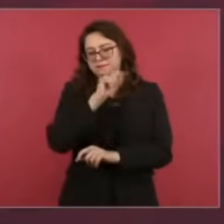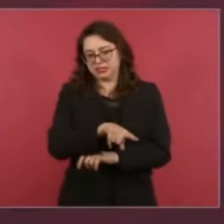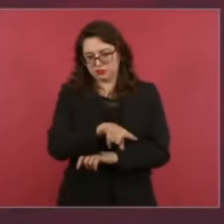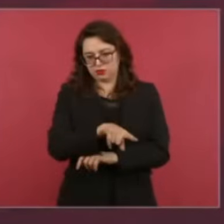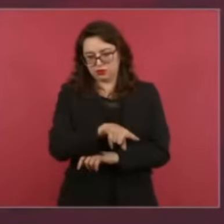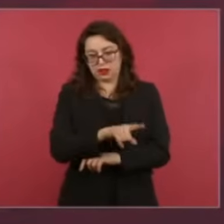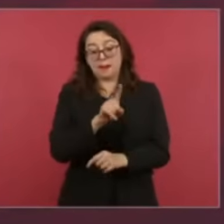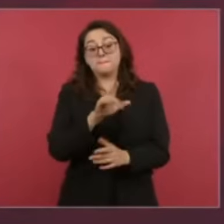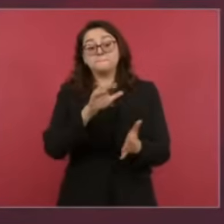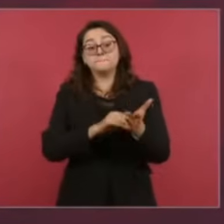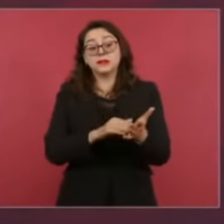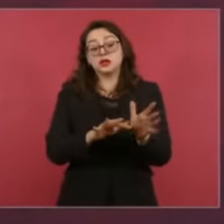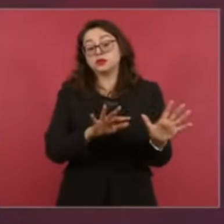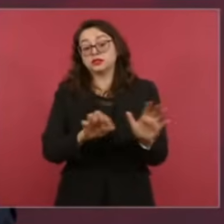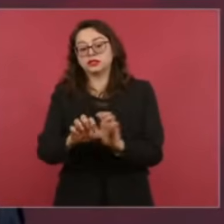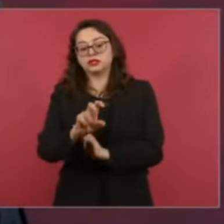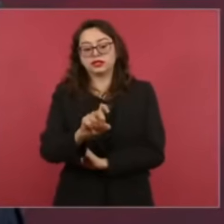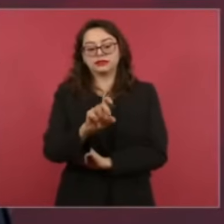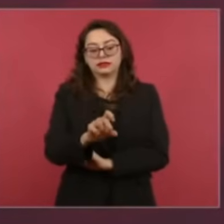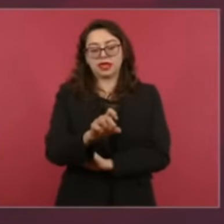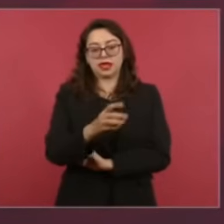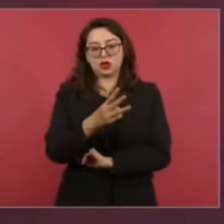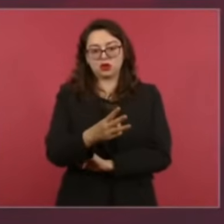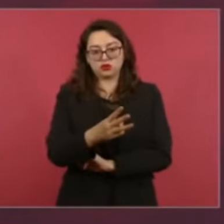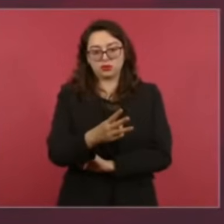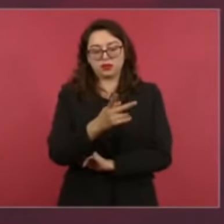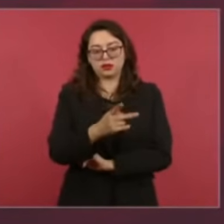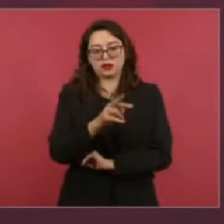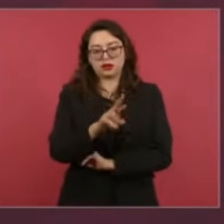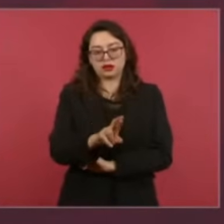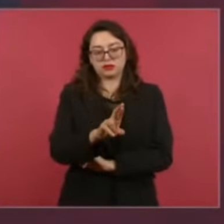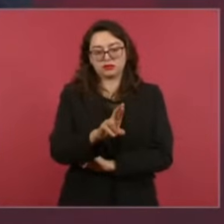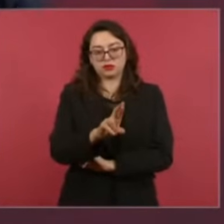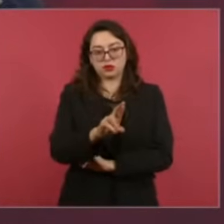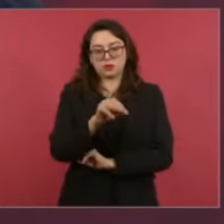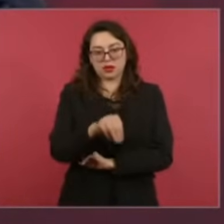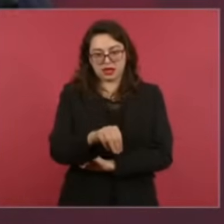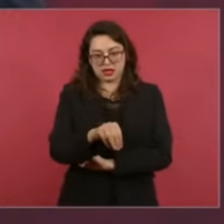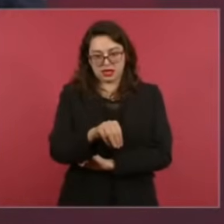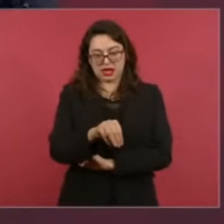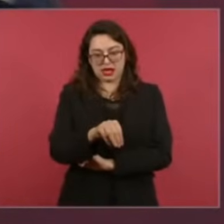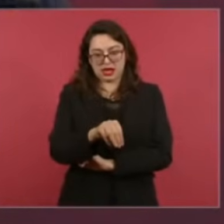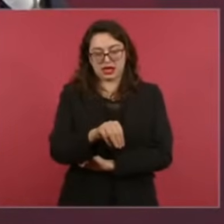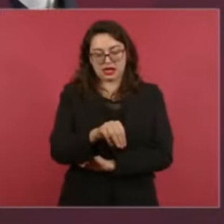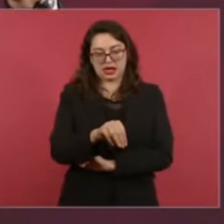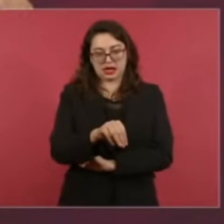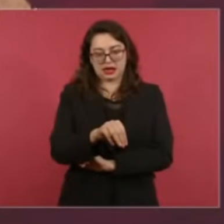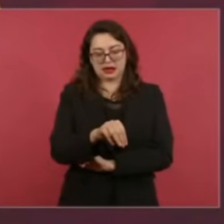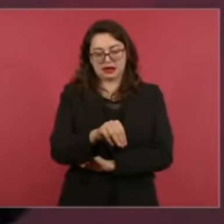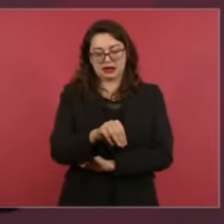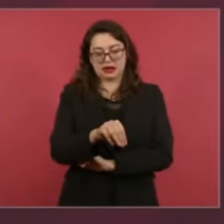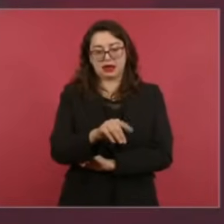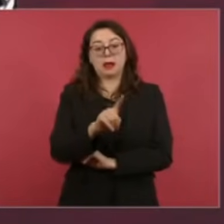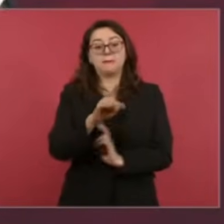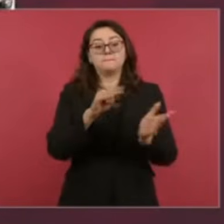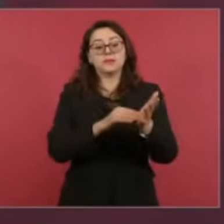1938, Partido de la Revolución Mexicana. El PNR se transforma en Partido de la Revolución Mexicana.